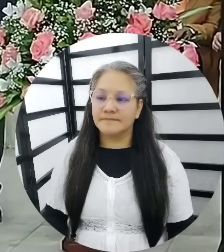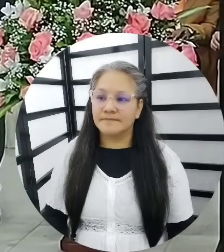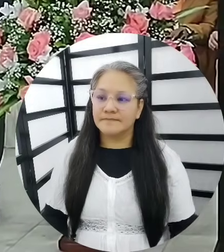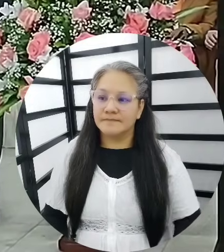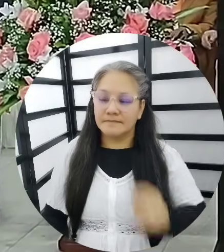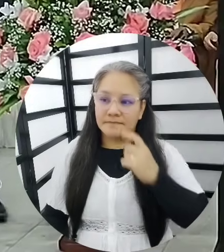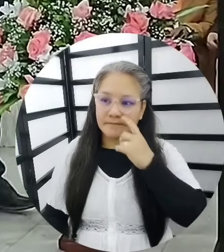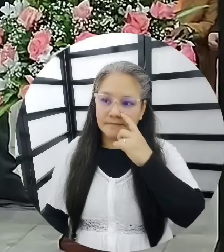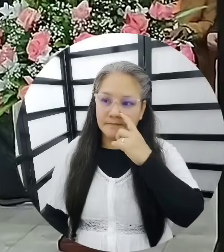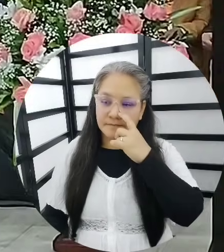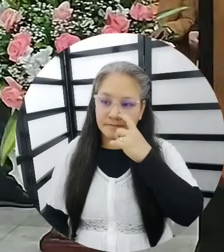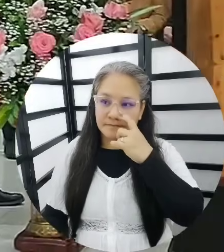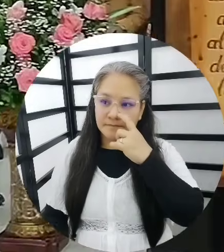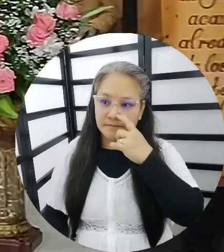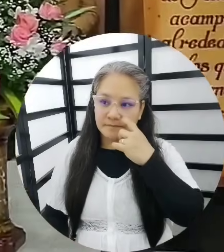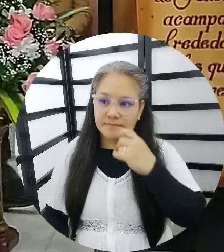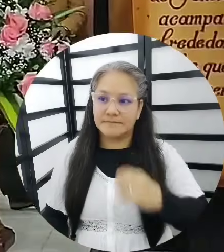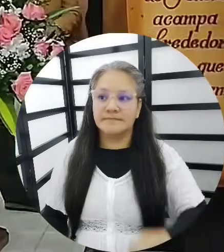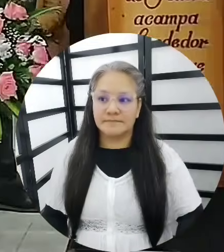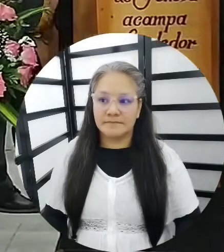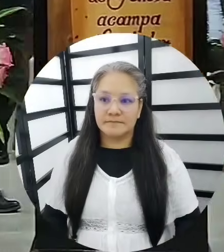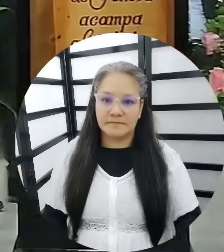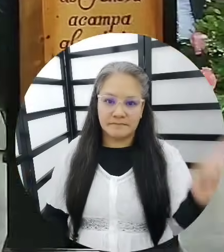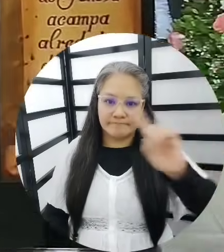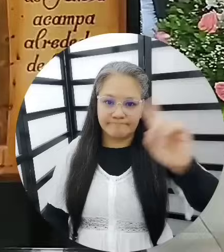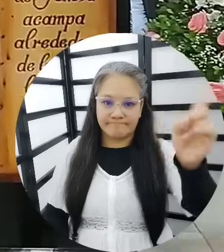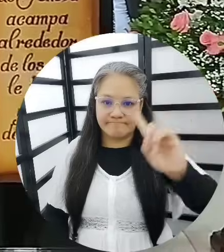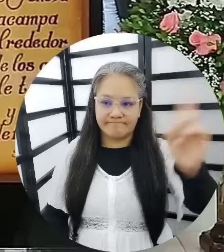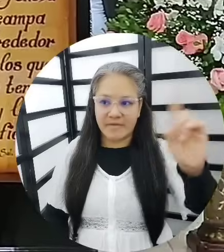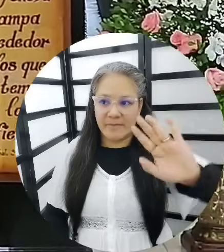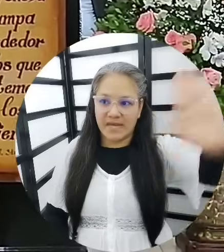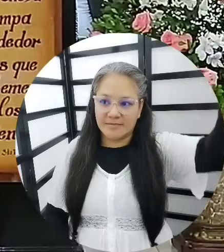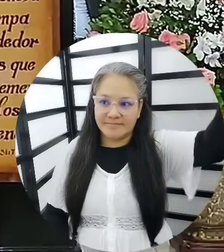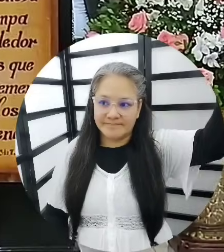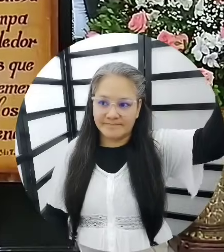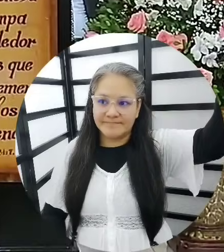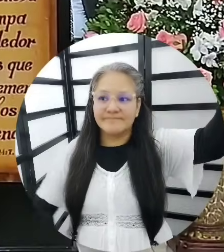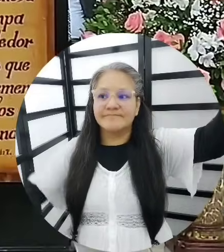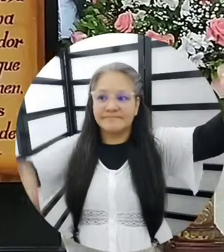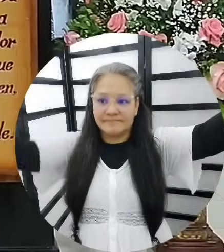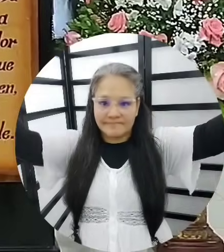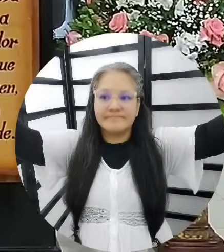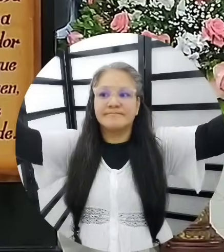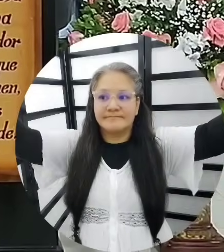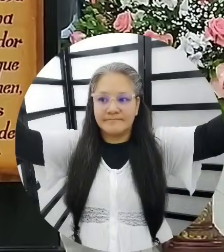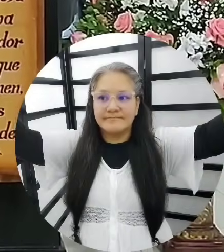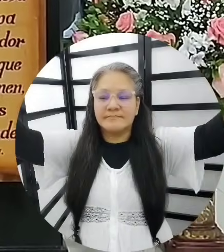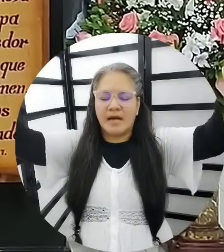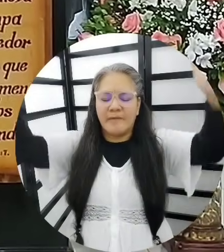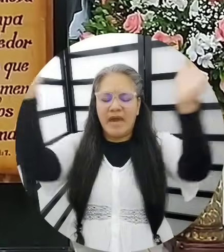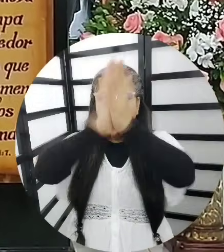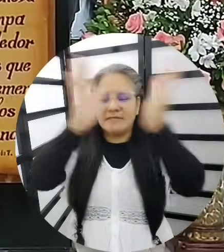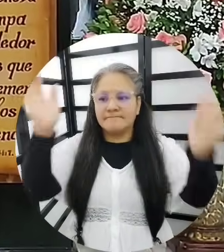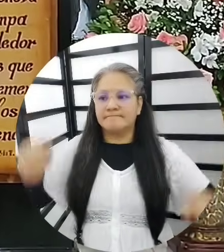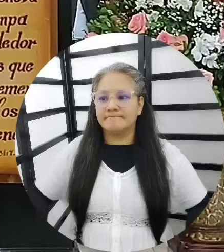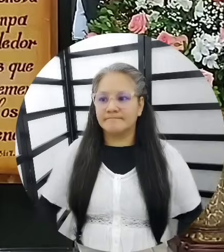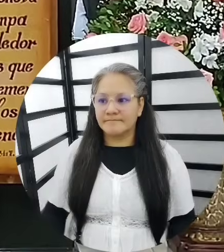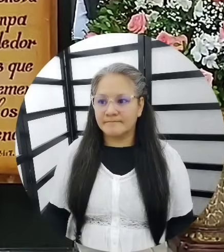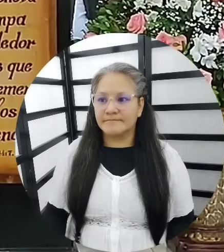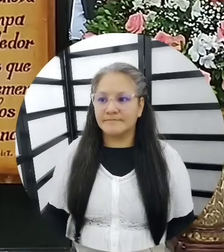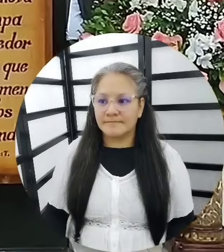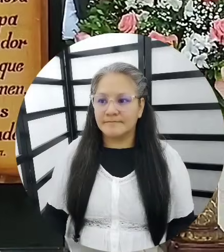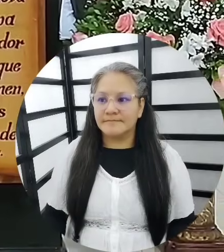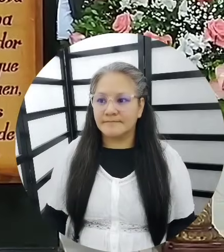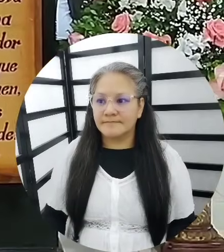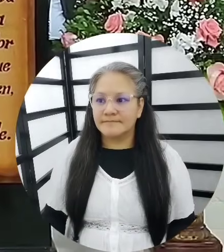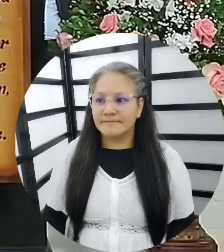por ahí habla y dice, no, el movimiento cambió. El movimiento no ha cambiado. Nosotros tenemos unos